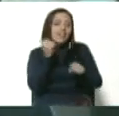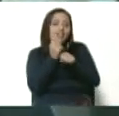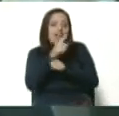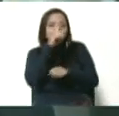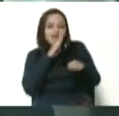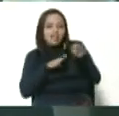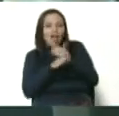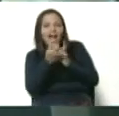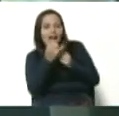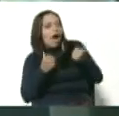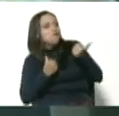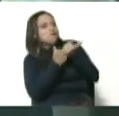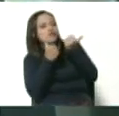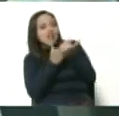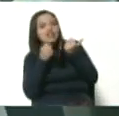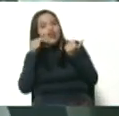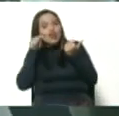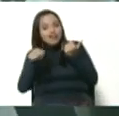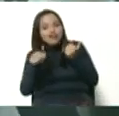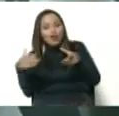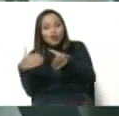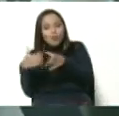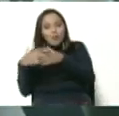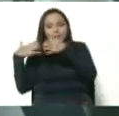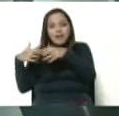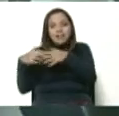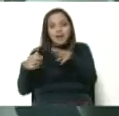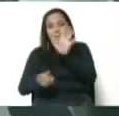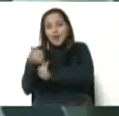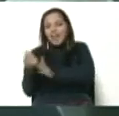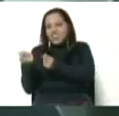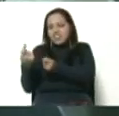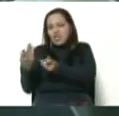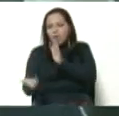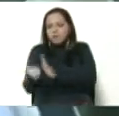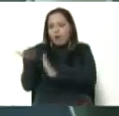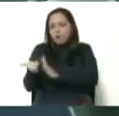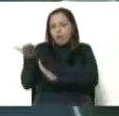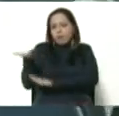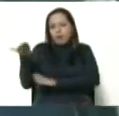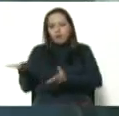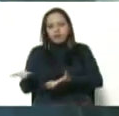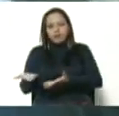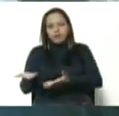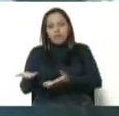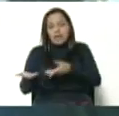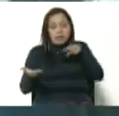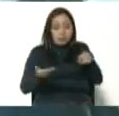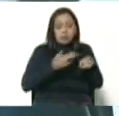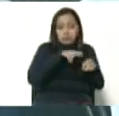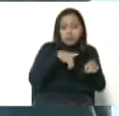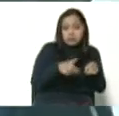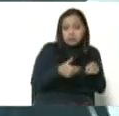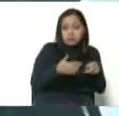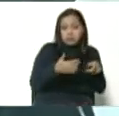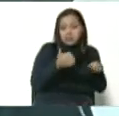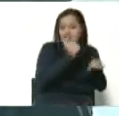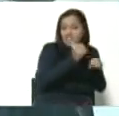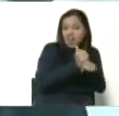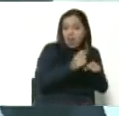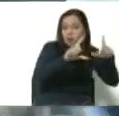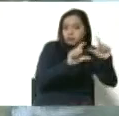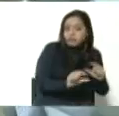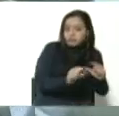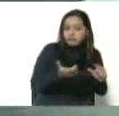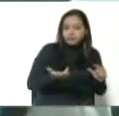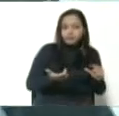de que sus capitalistas acumulen cada vez más capital. ¿A costa de qué? A costa del salario de los trabajadores. Los